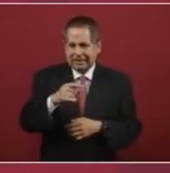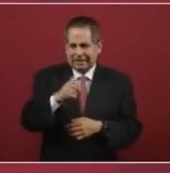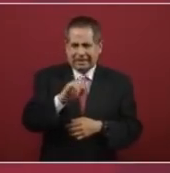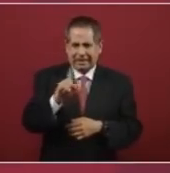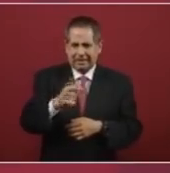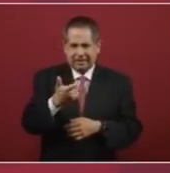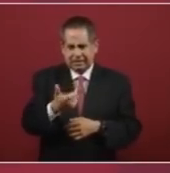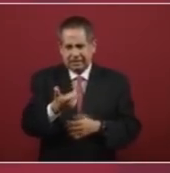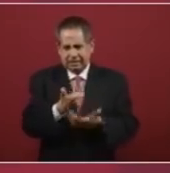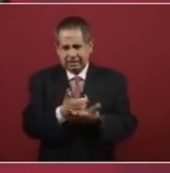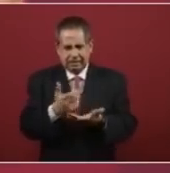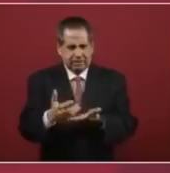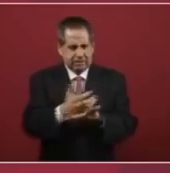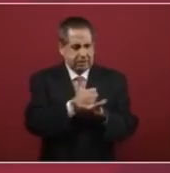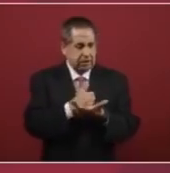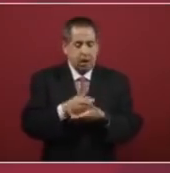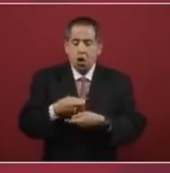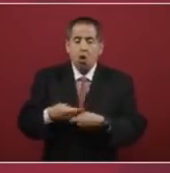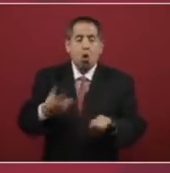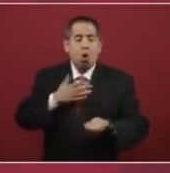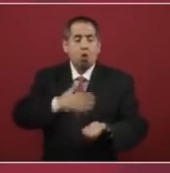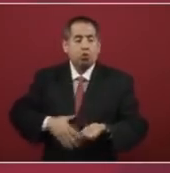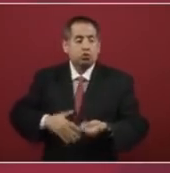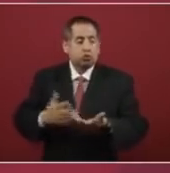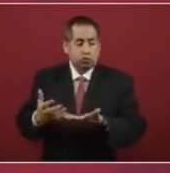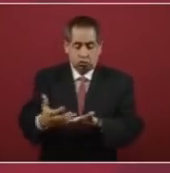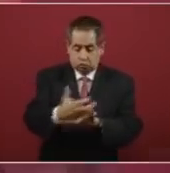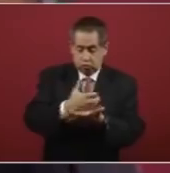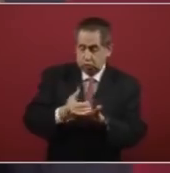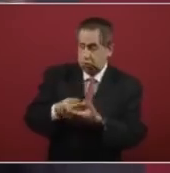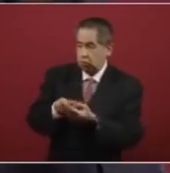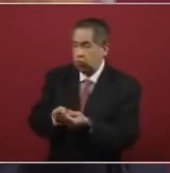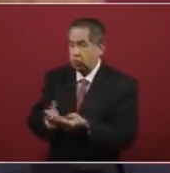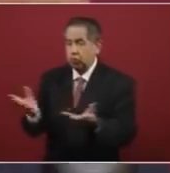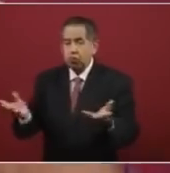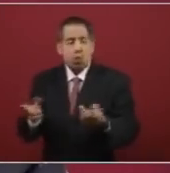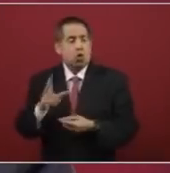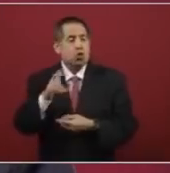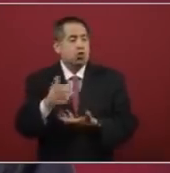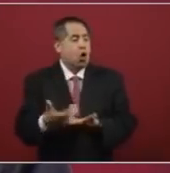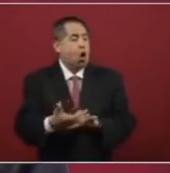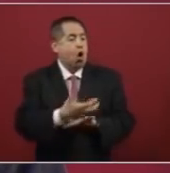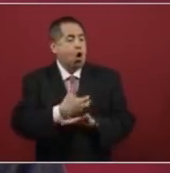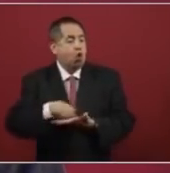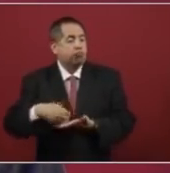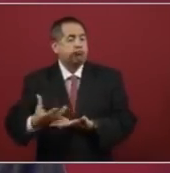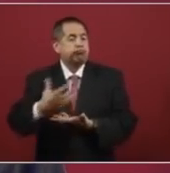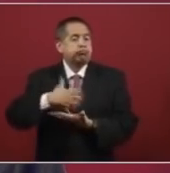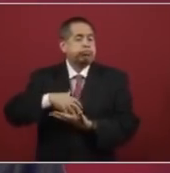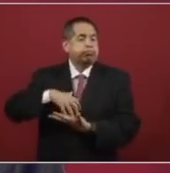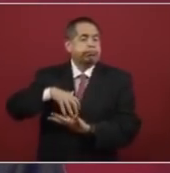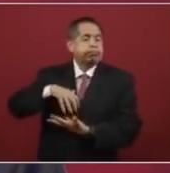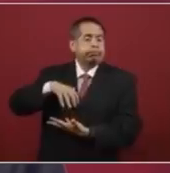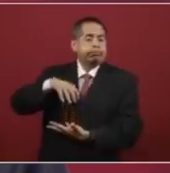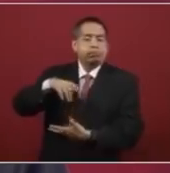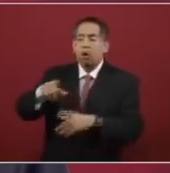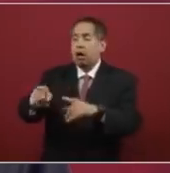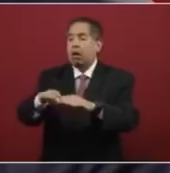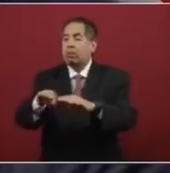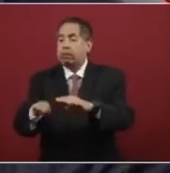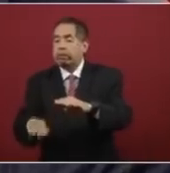país necesita desarrollo más que crecimiento. Que no se acumule, que no haya